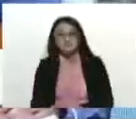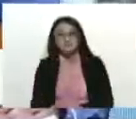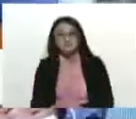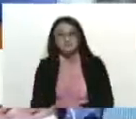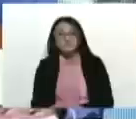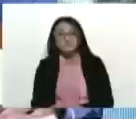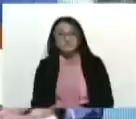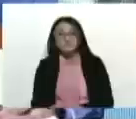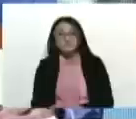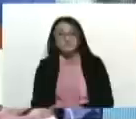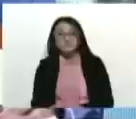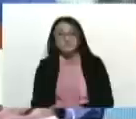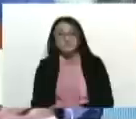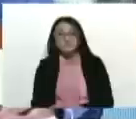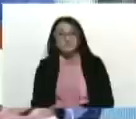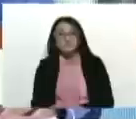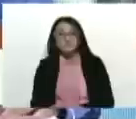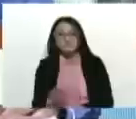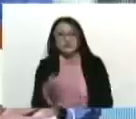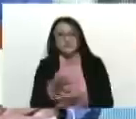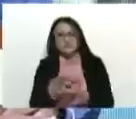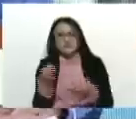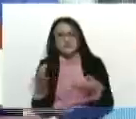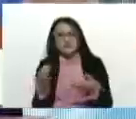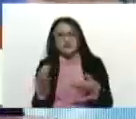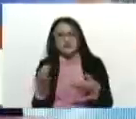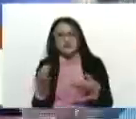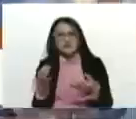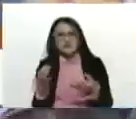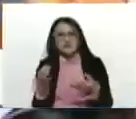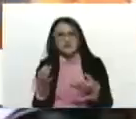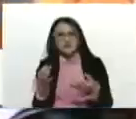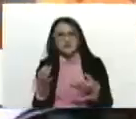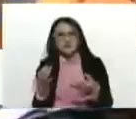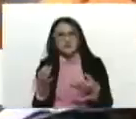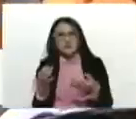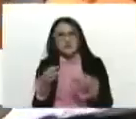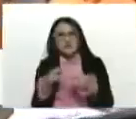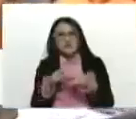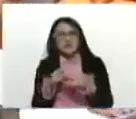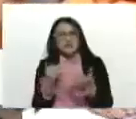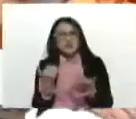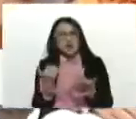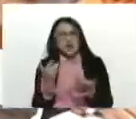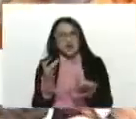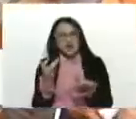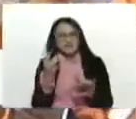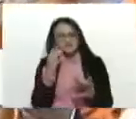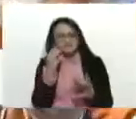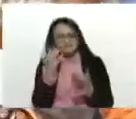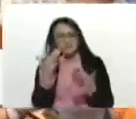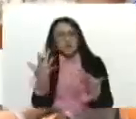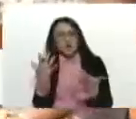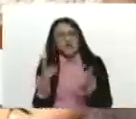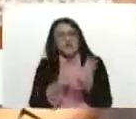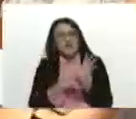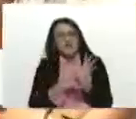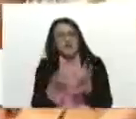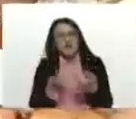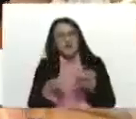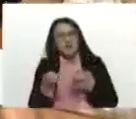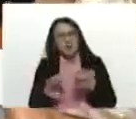usted perfecto extraordinario pues al desnudar la realidad económica sí